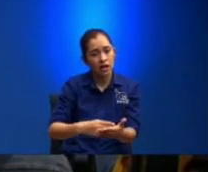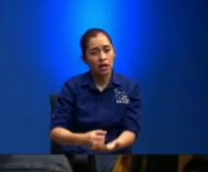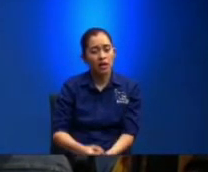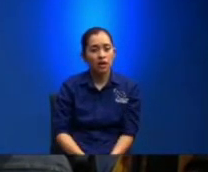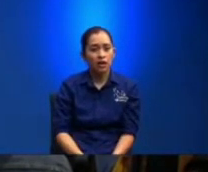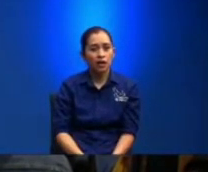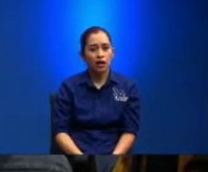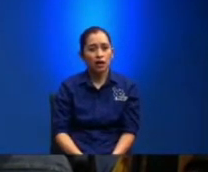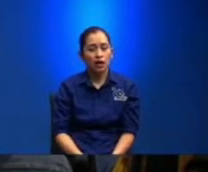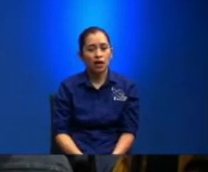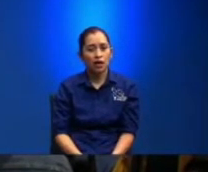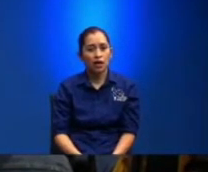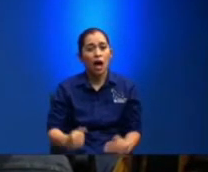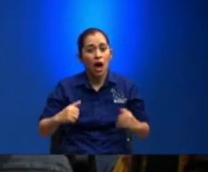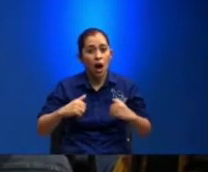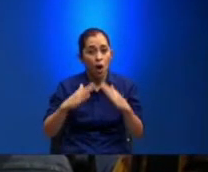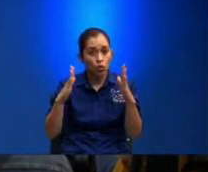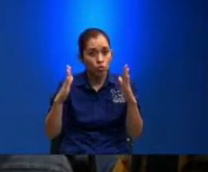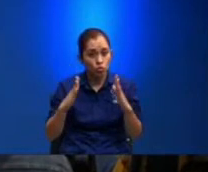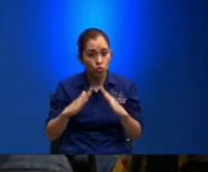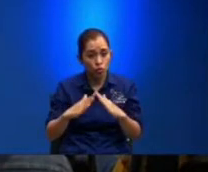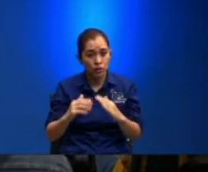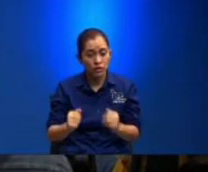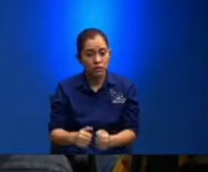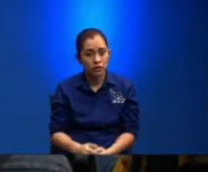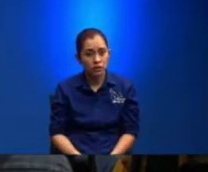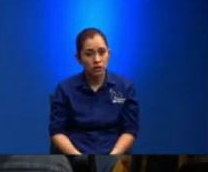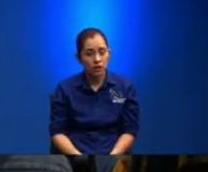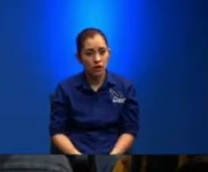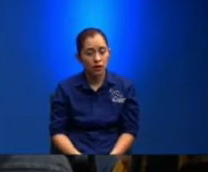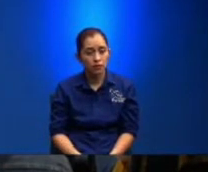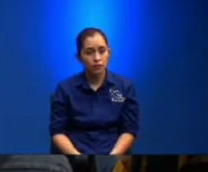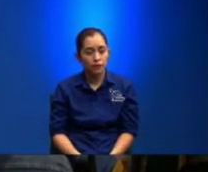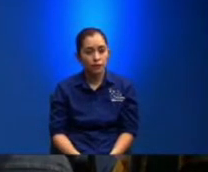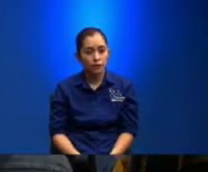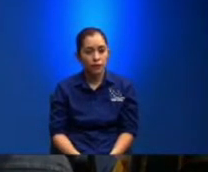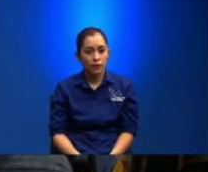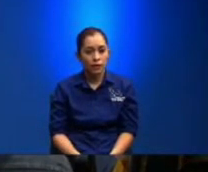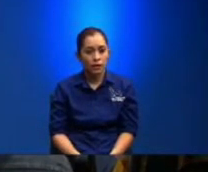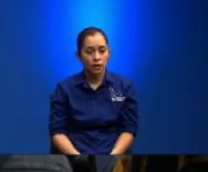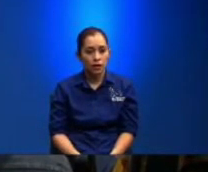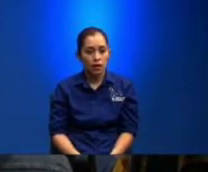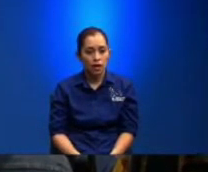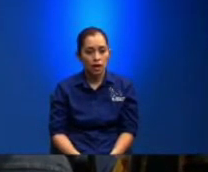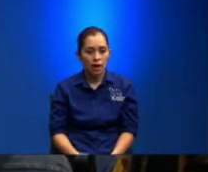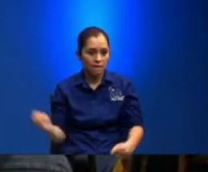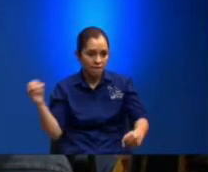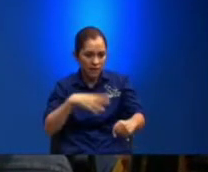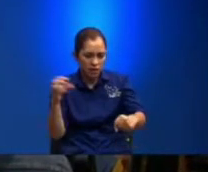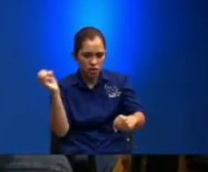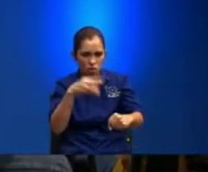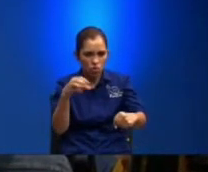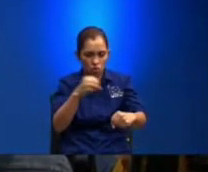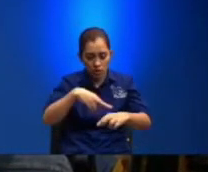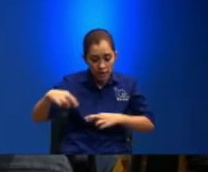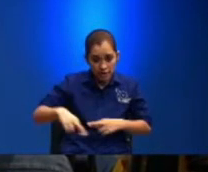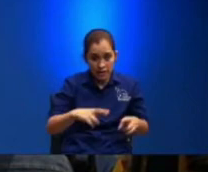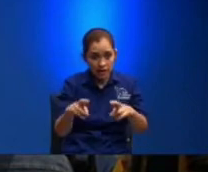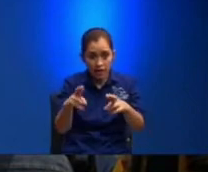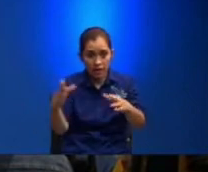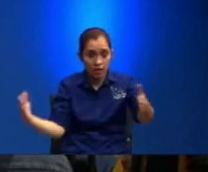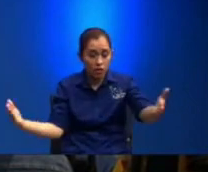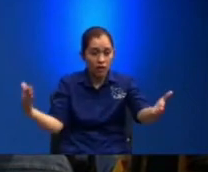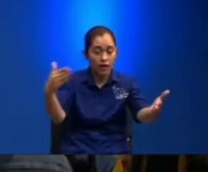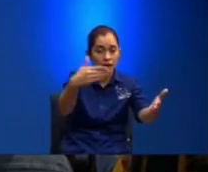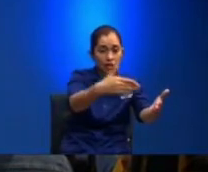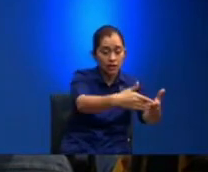basura que llega procedente de guatemala los hondureños se enojan y con mucha razón pues